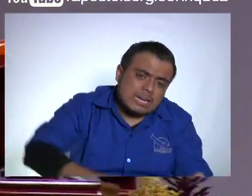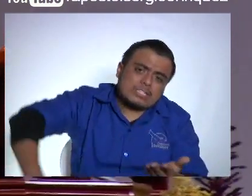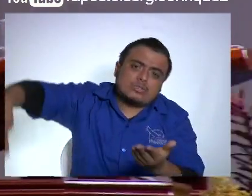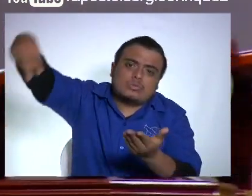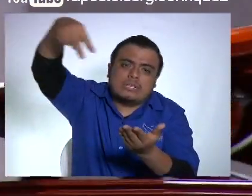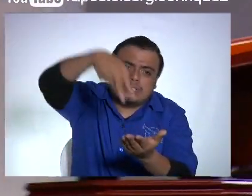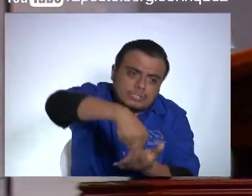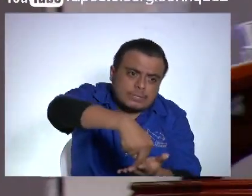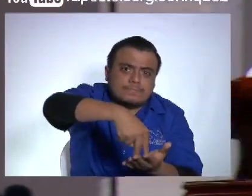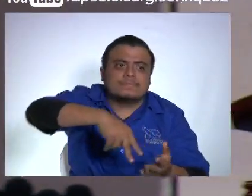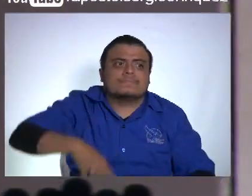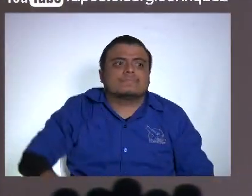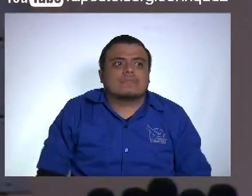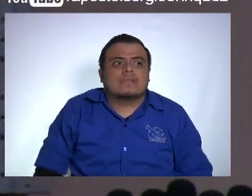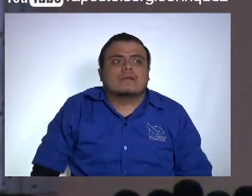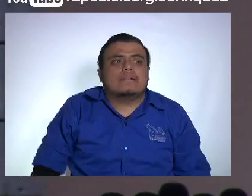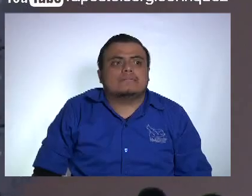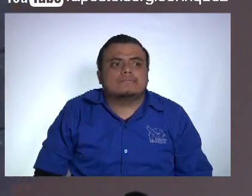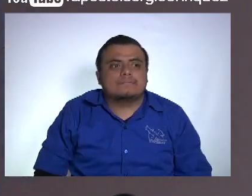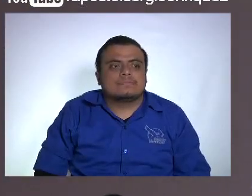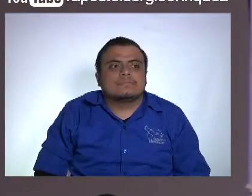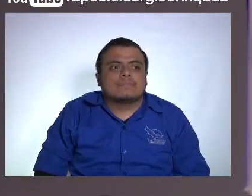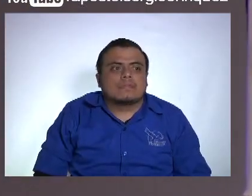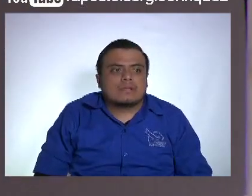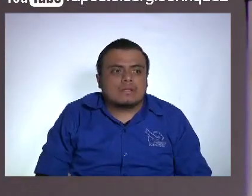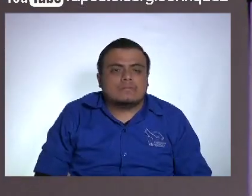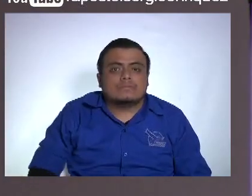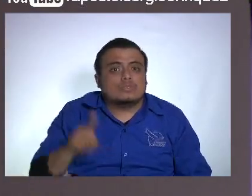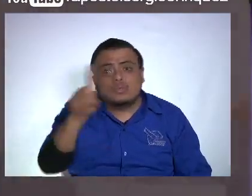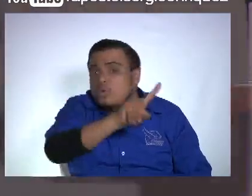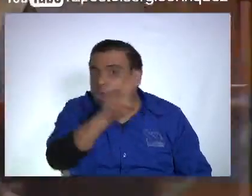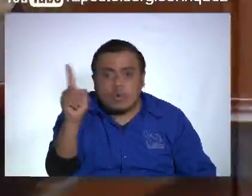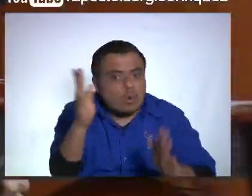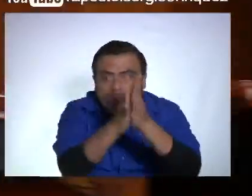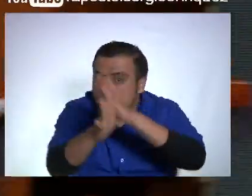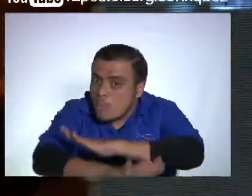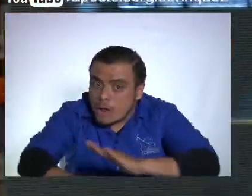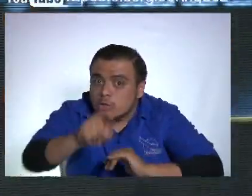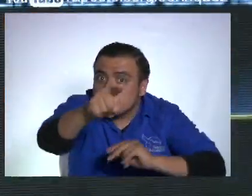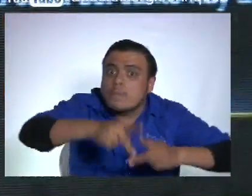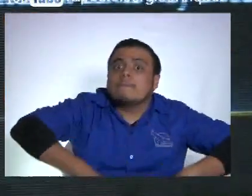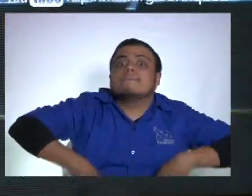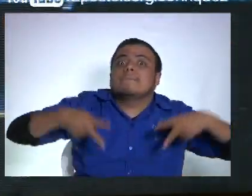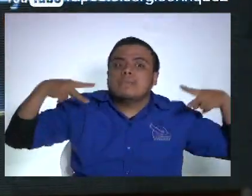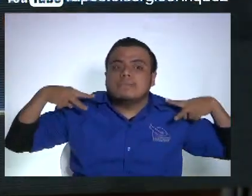resurrección. No estás muerto, estás vivo.